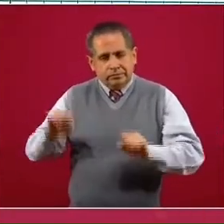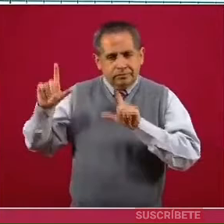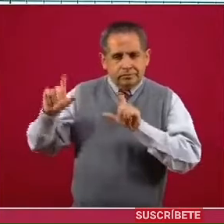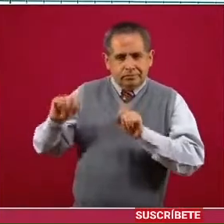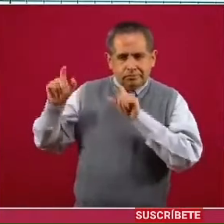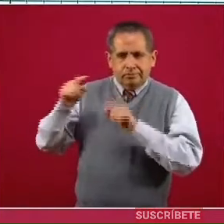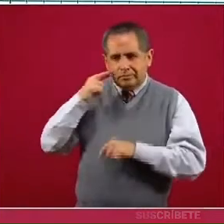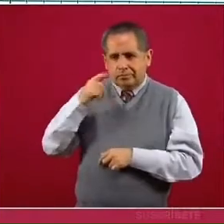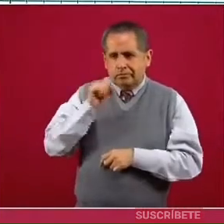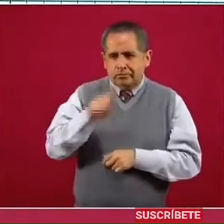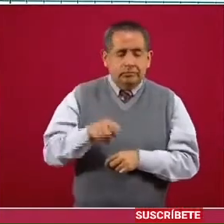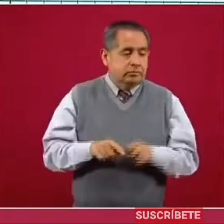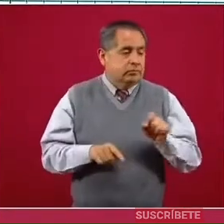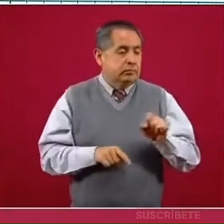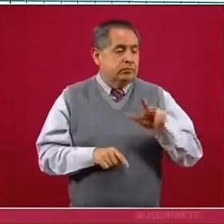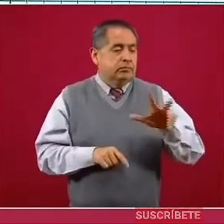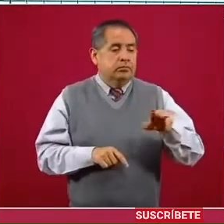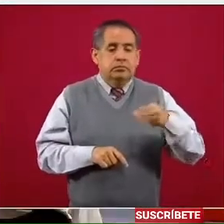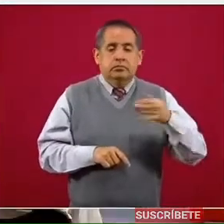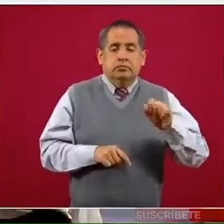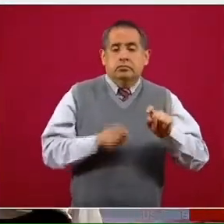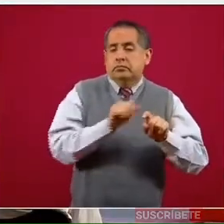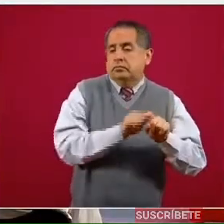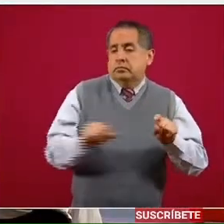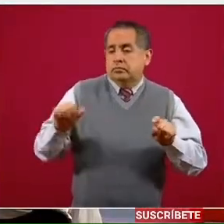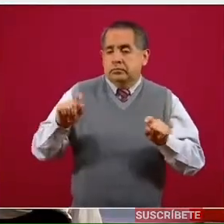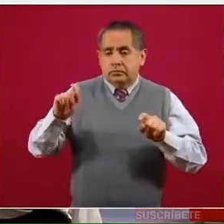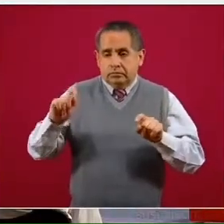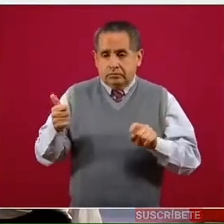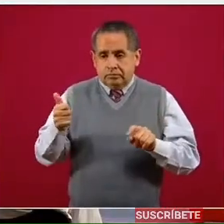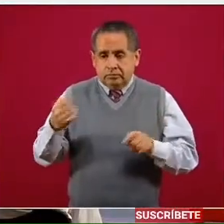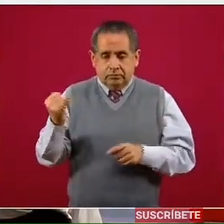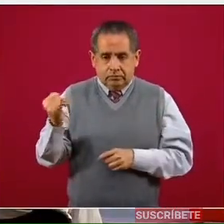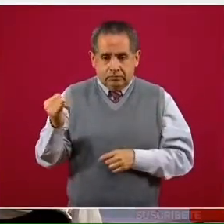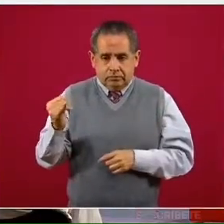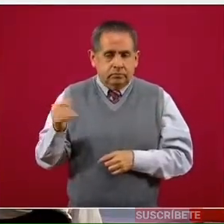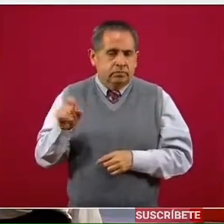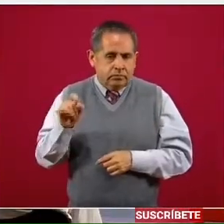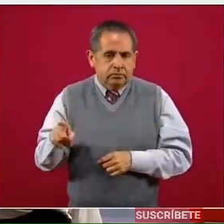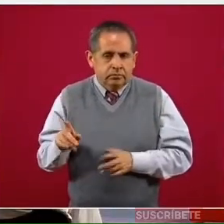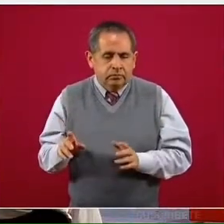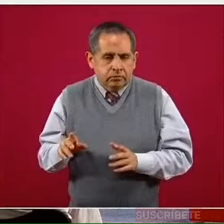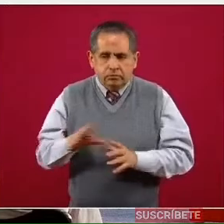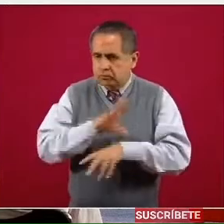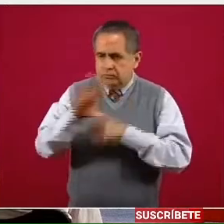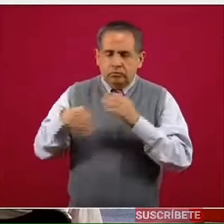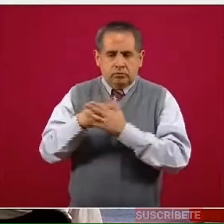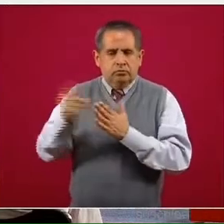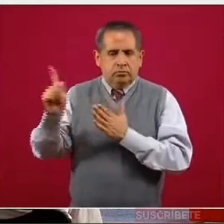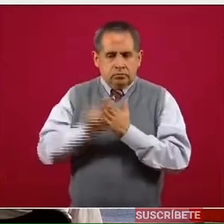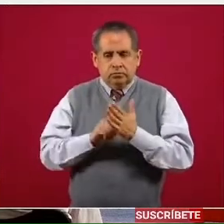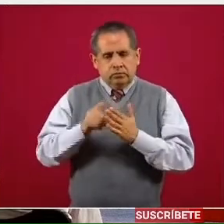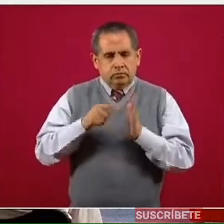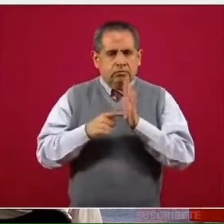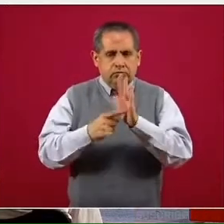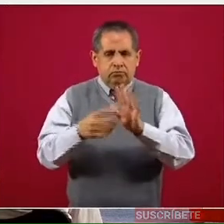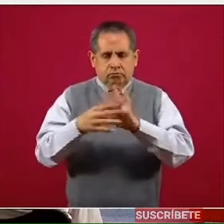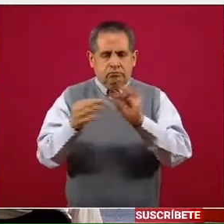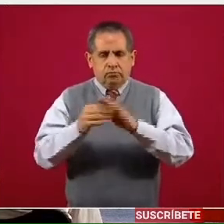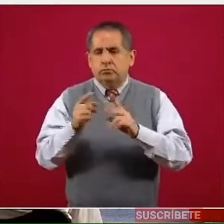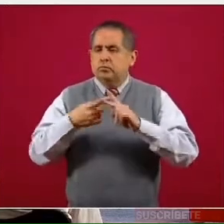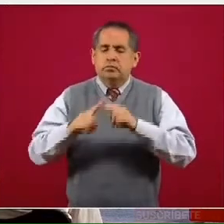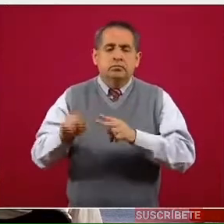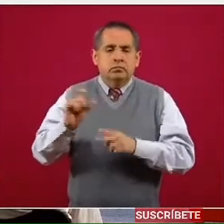presentaremos, es del 28 de mayo hasta el 26 de junio. Es decir, es todo el mes de